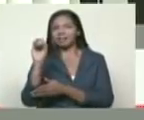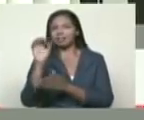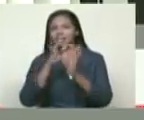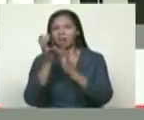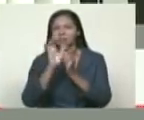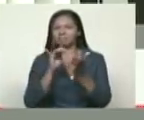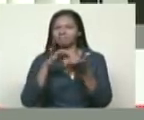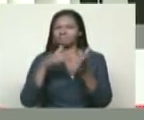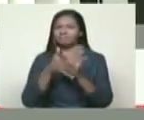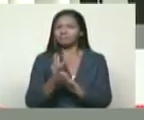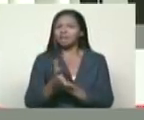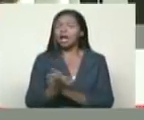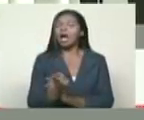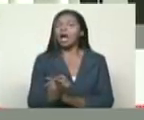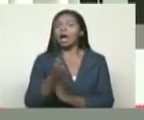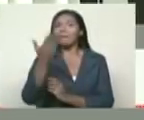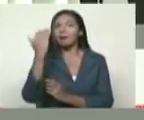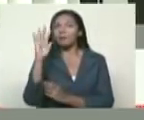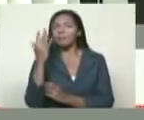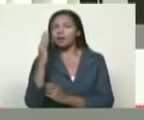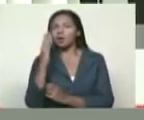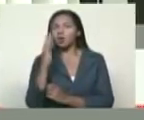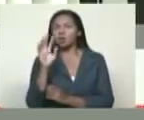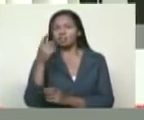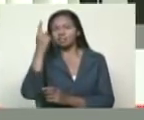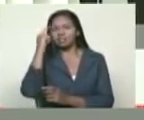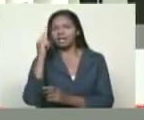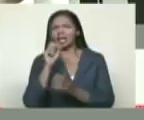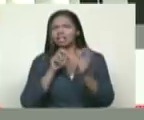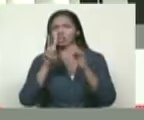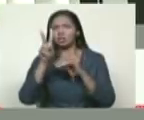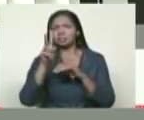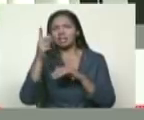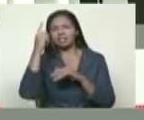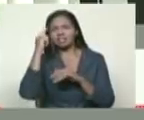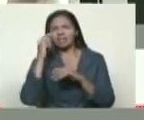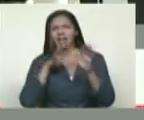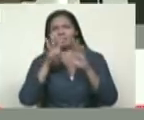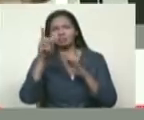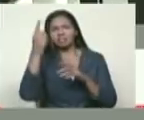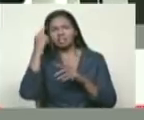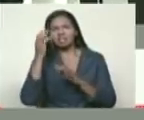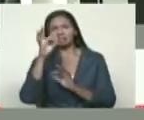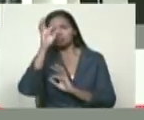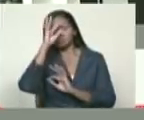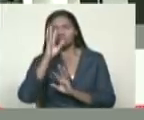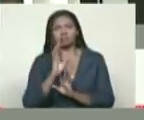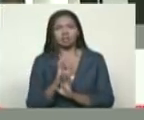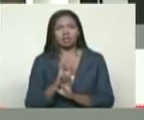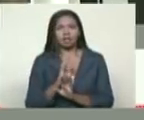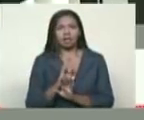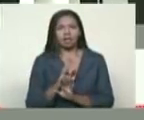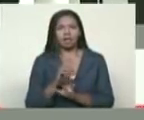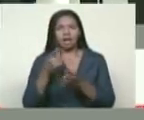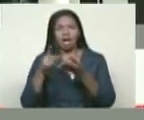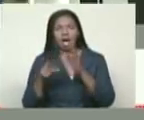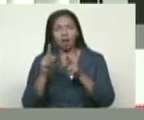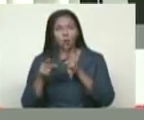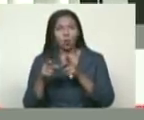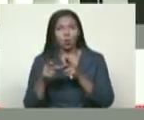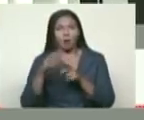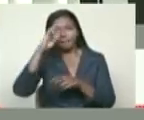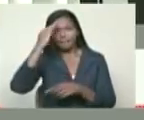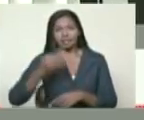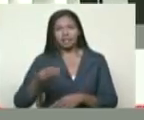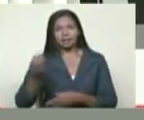Hace, ¿cuántos días? ¿12 días? ¿14 días? ¿Qué pasó? golpe de Estado con armas, con militares,